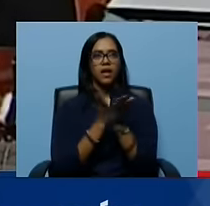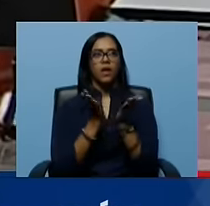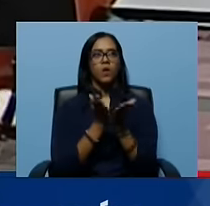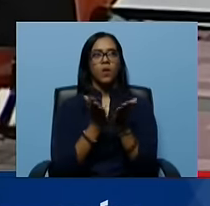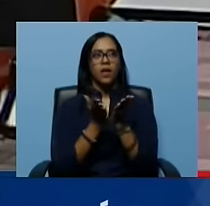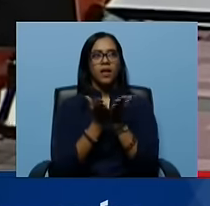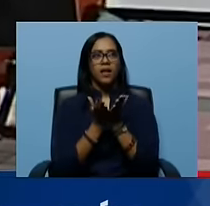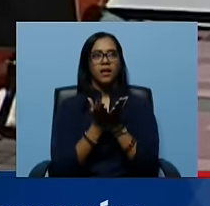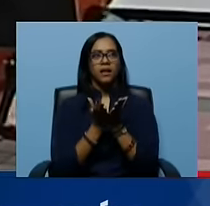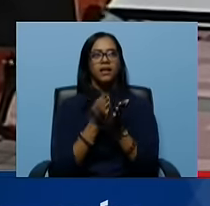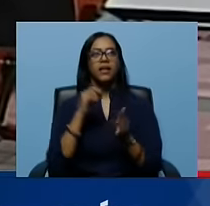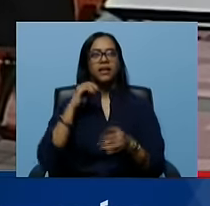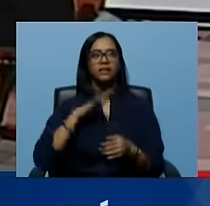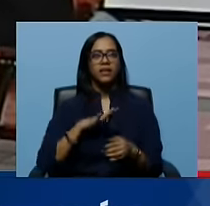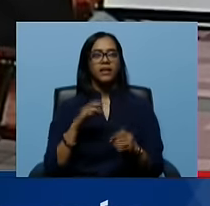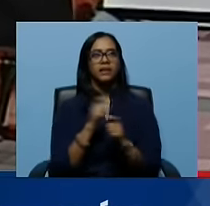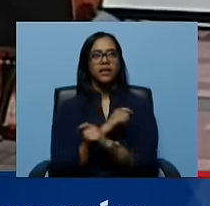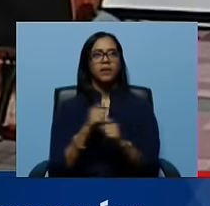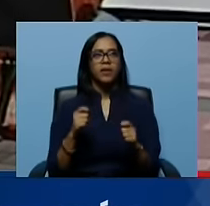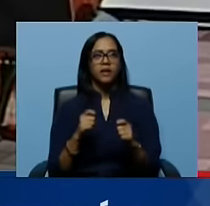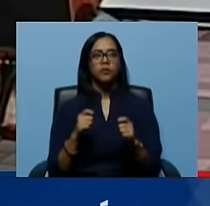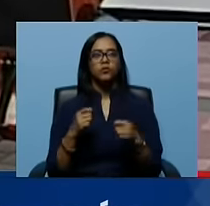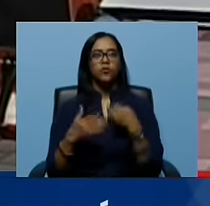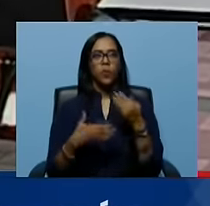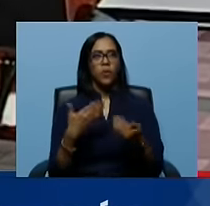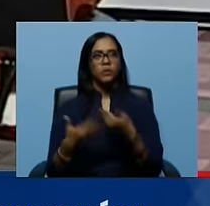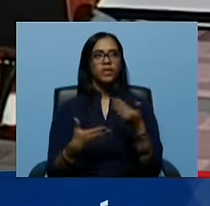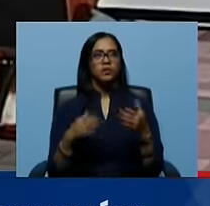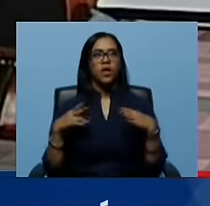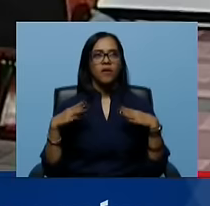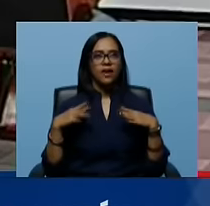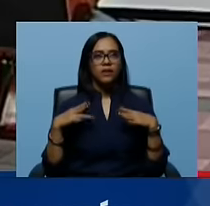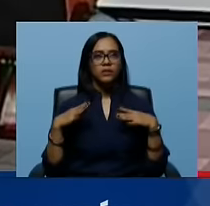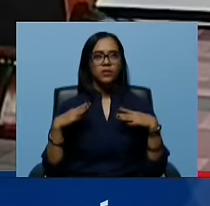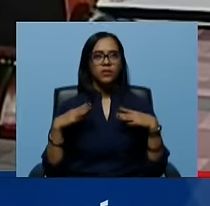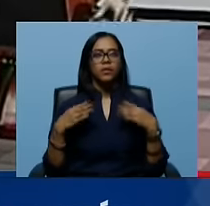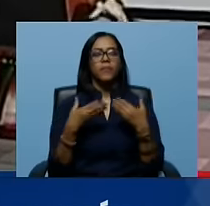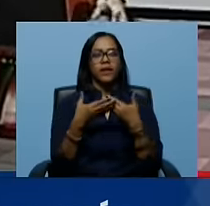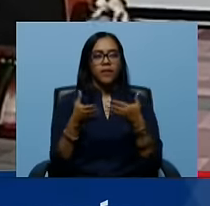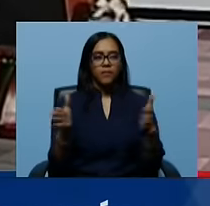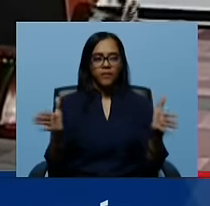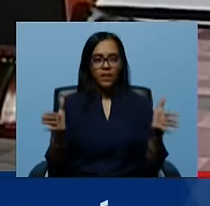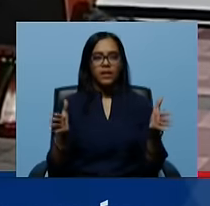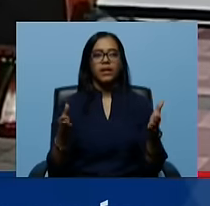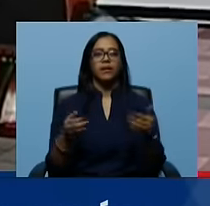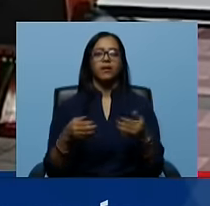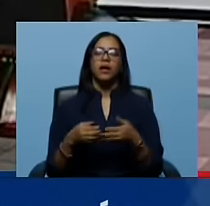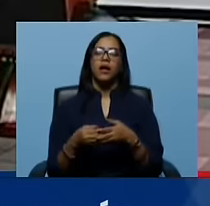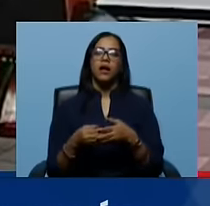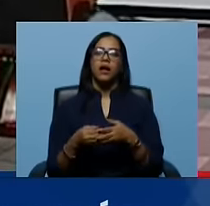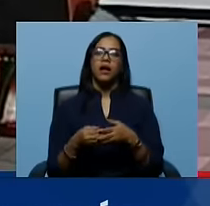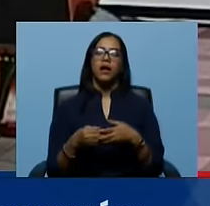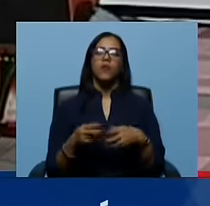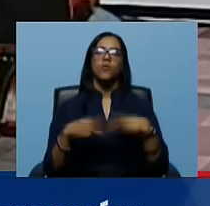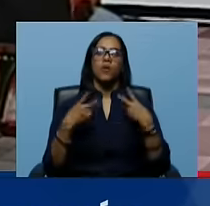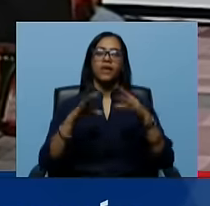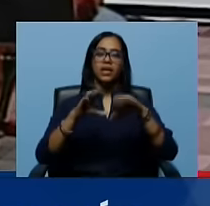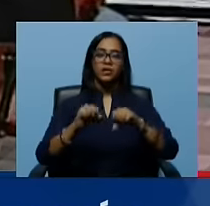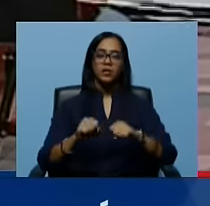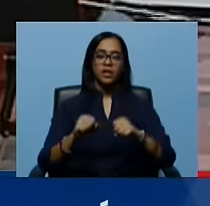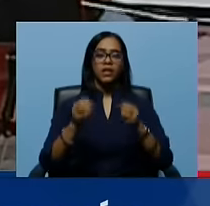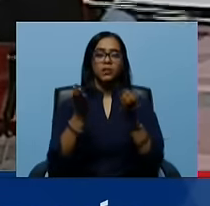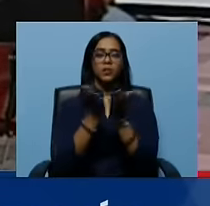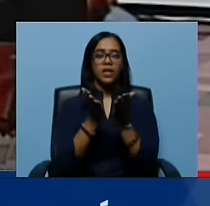escuela que está terminando su proceso de vacaciones para abrir las puertas para estudiantes y